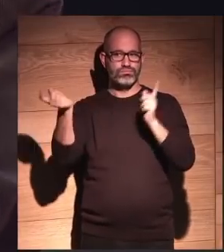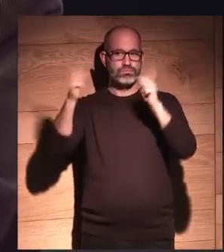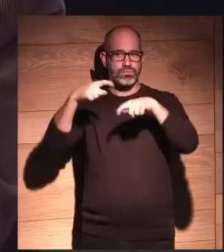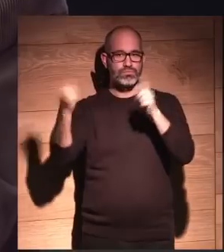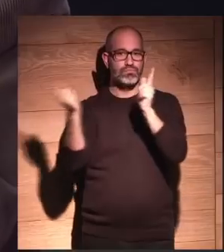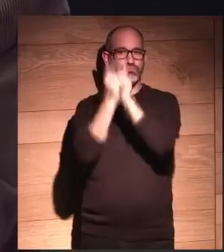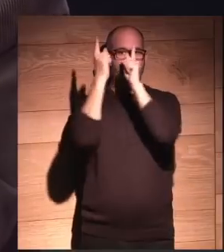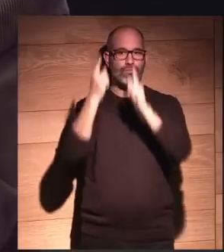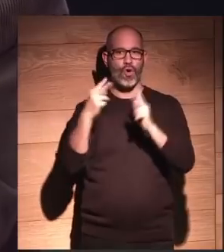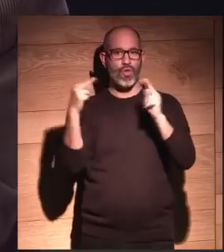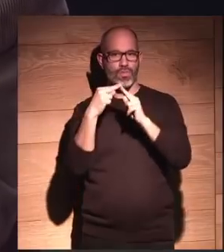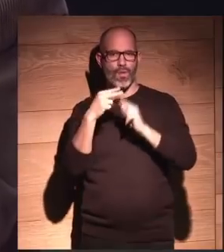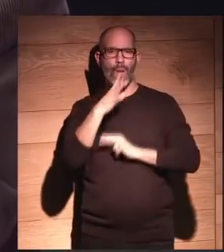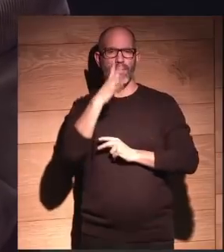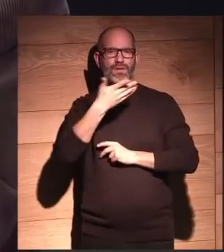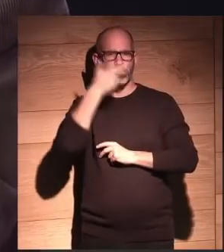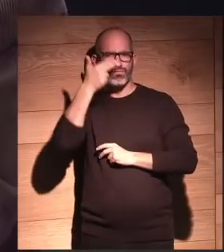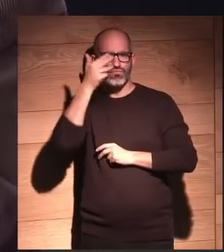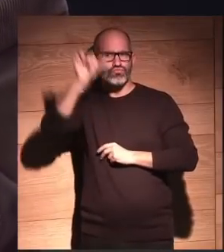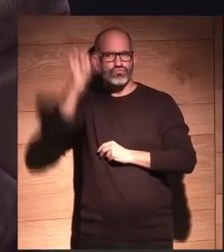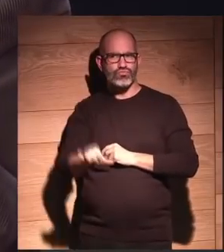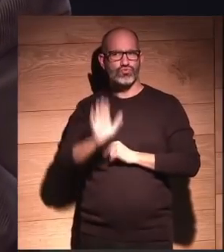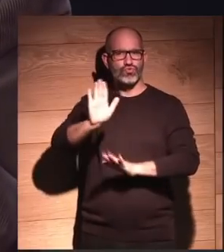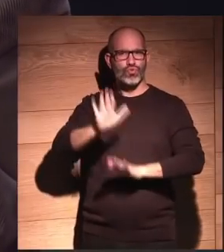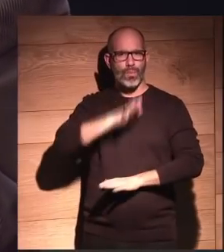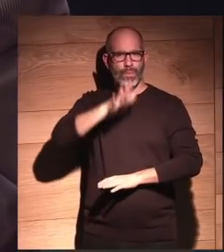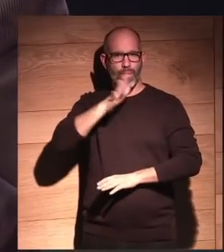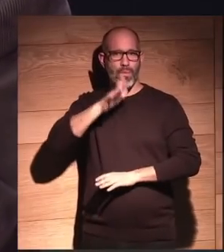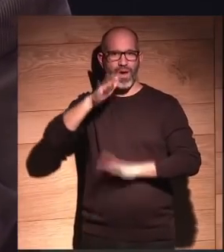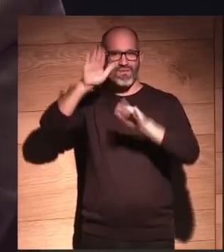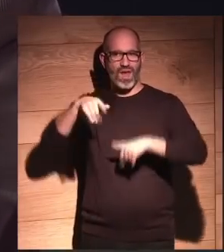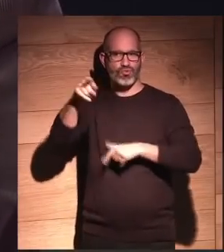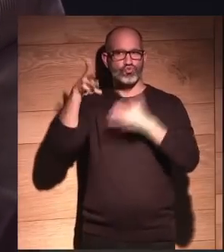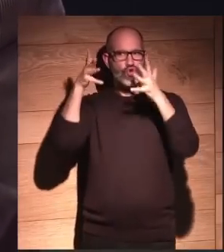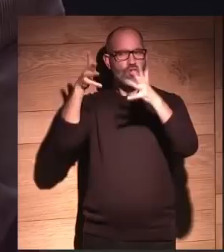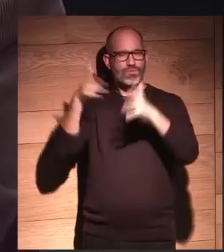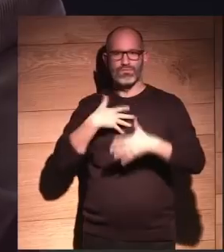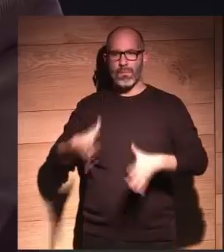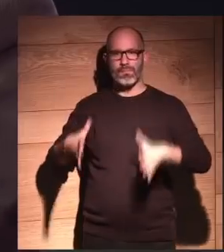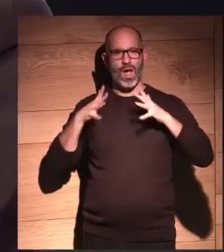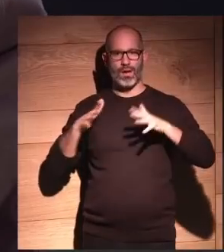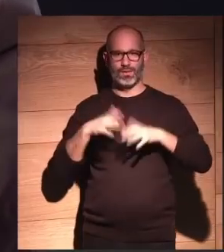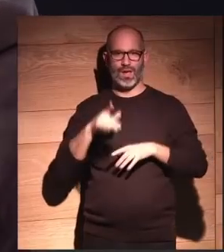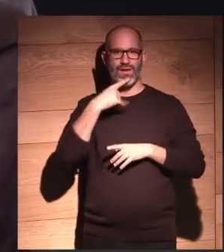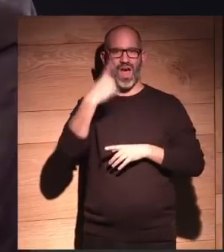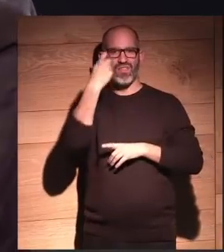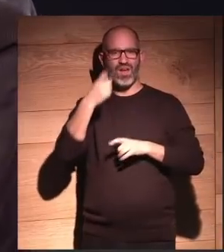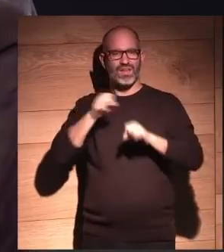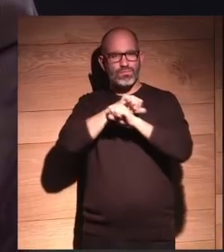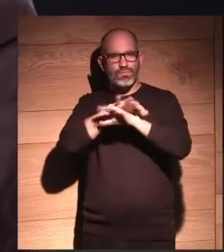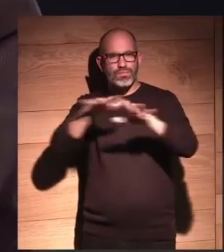qué me interesa lo que hace? Primero porque sigue un consejo muy horaciano. Hay que enseñar